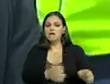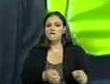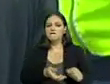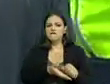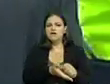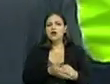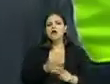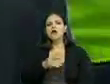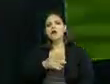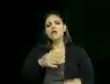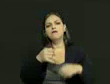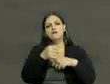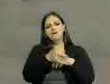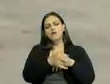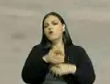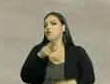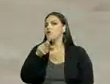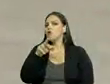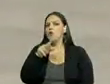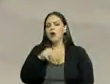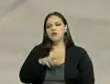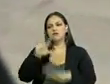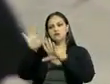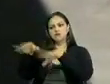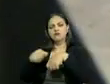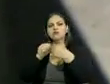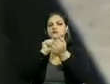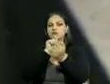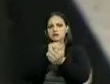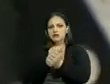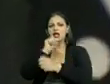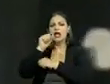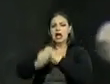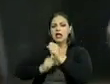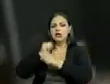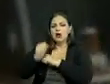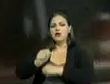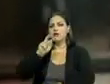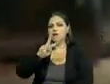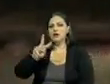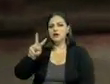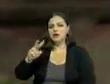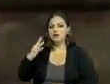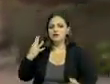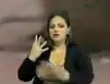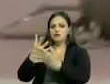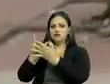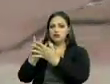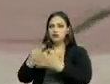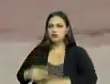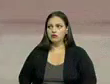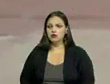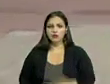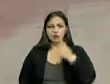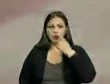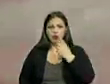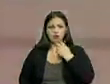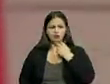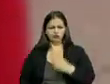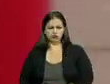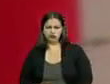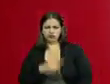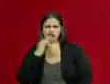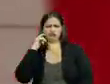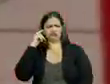declarado culpable. Un compañero de trabajo de él no cree en la versión que la pequeña le contó a su progenitora. Puede ser un malentendido que he tenido,